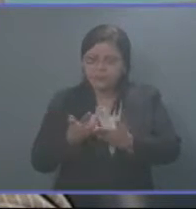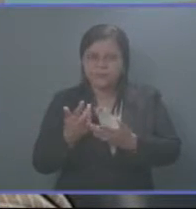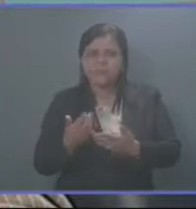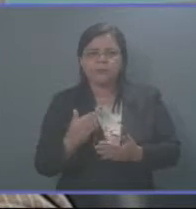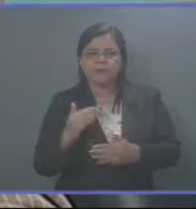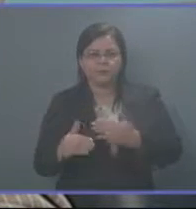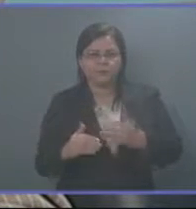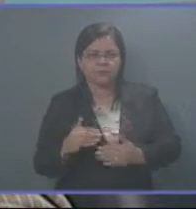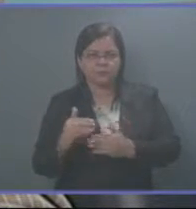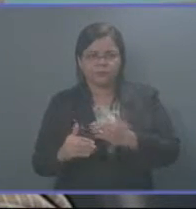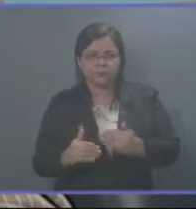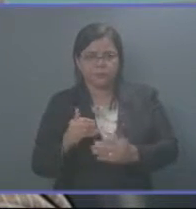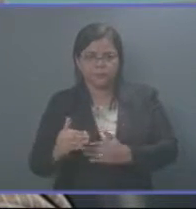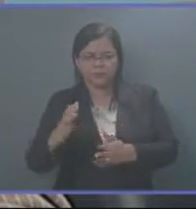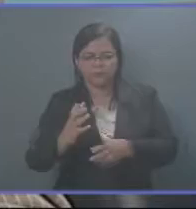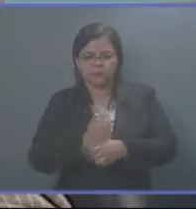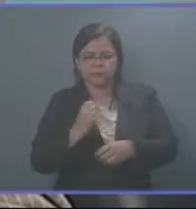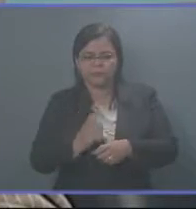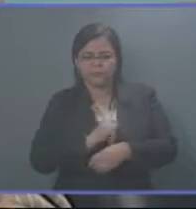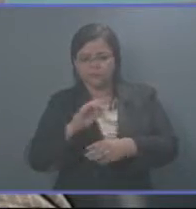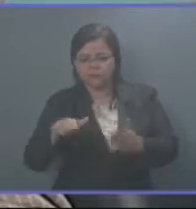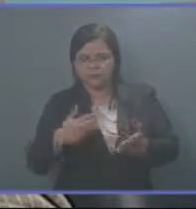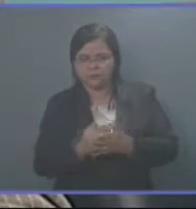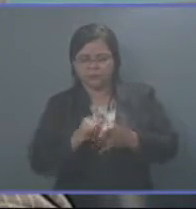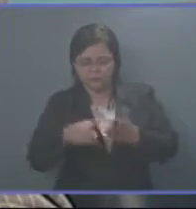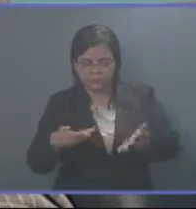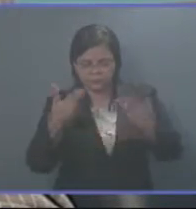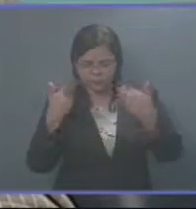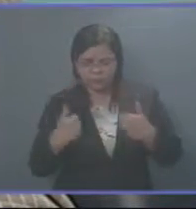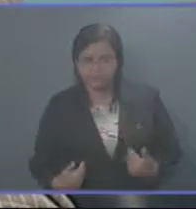investigación de esos abusos o violaciones a derechos humanos sobre